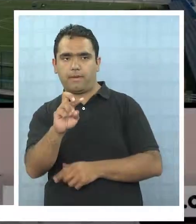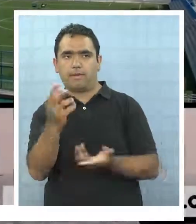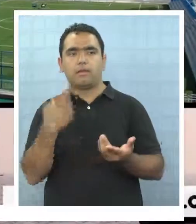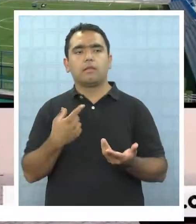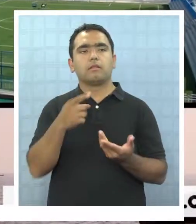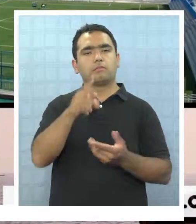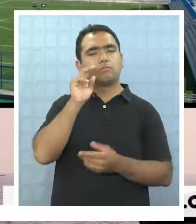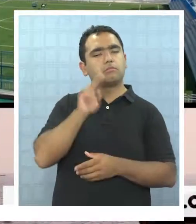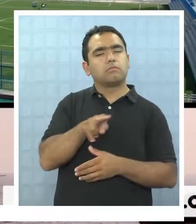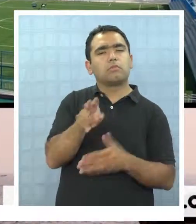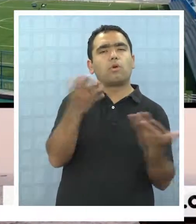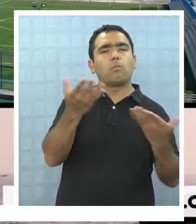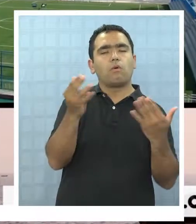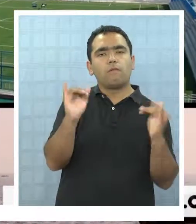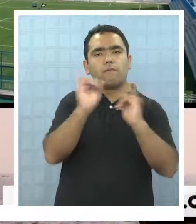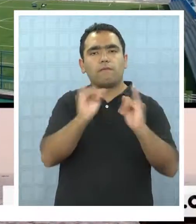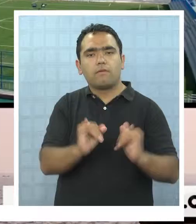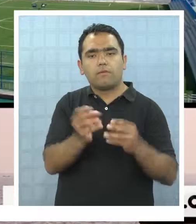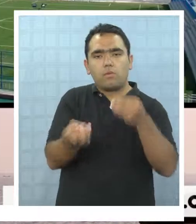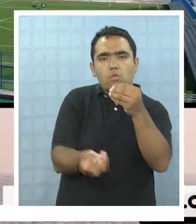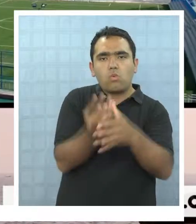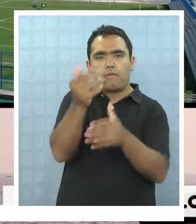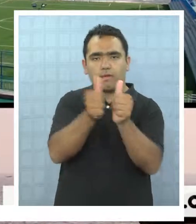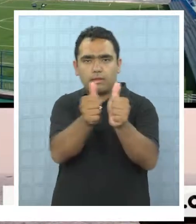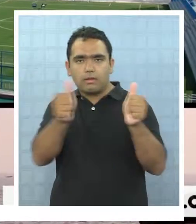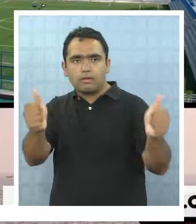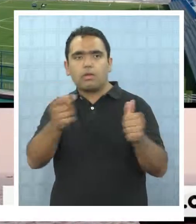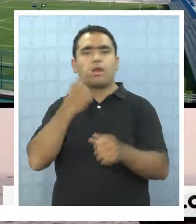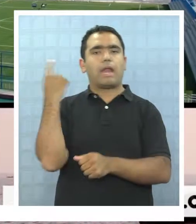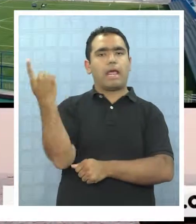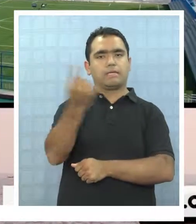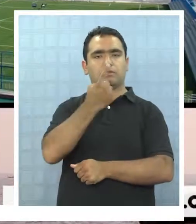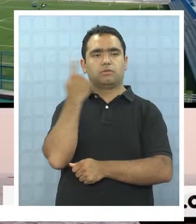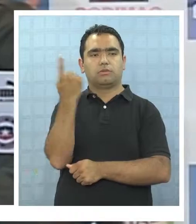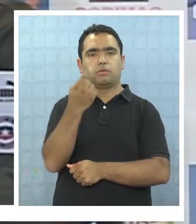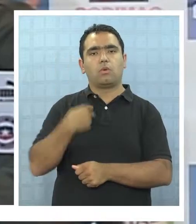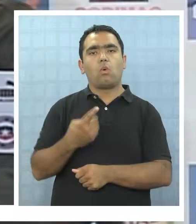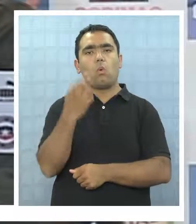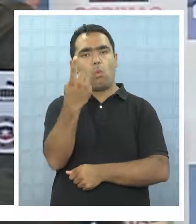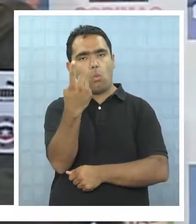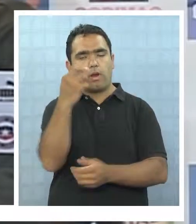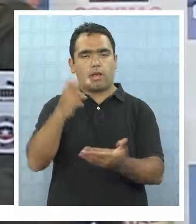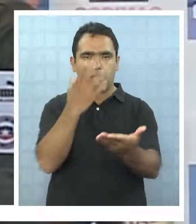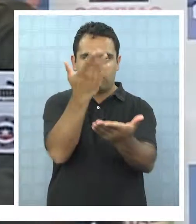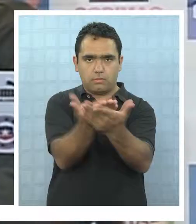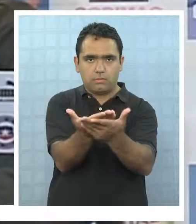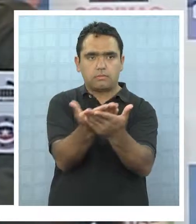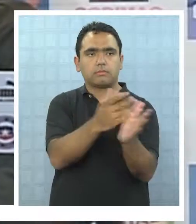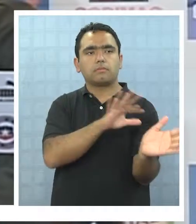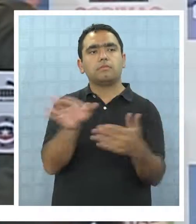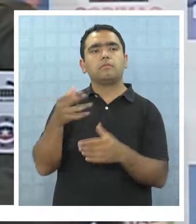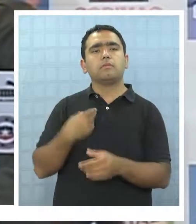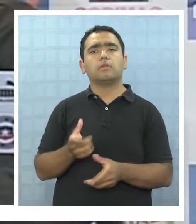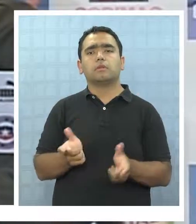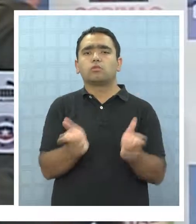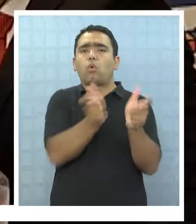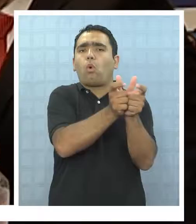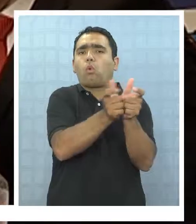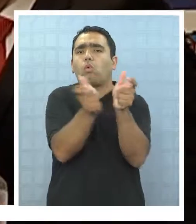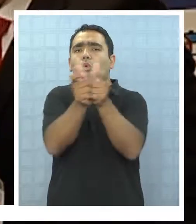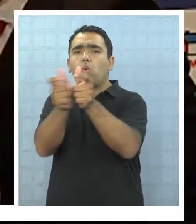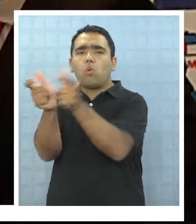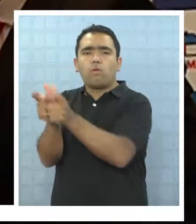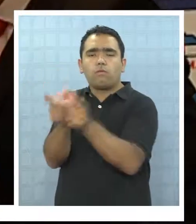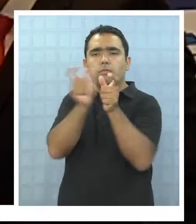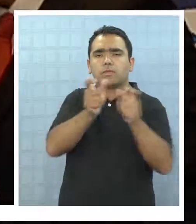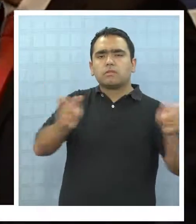positiva de la forma que se renovó la nueva directiva del ente rector del fútbol nacional con una sola candidatura. Si los